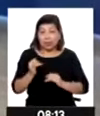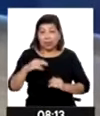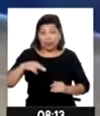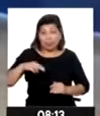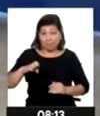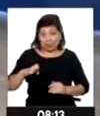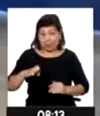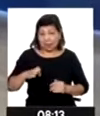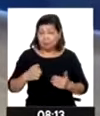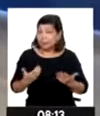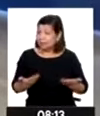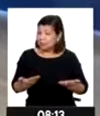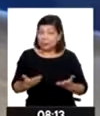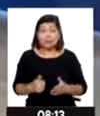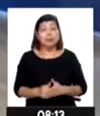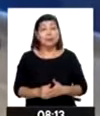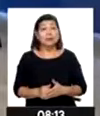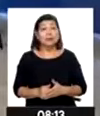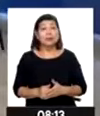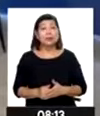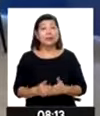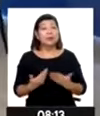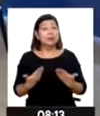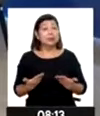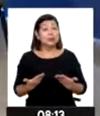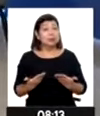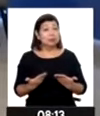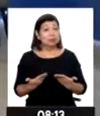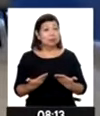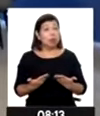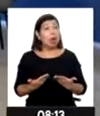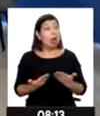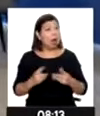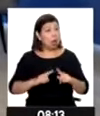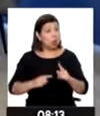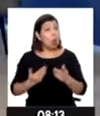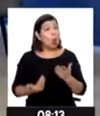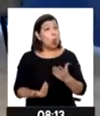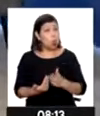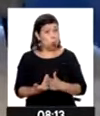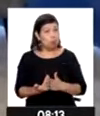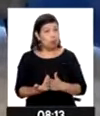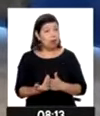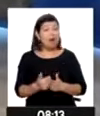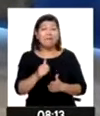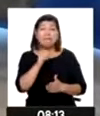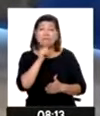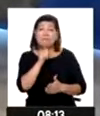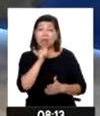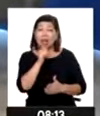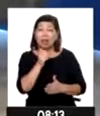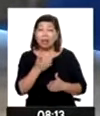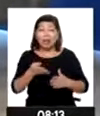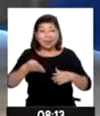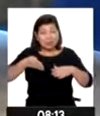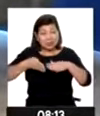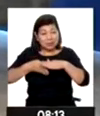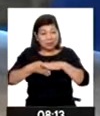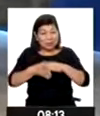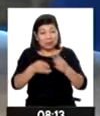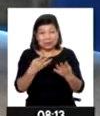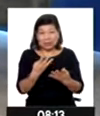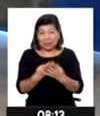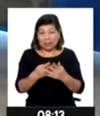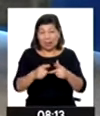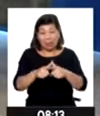país. Un sistema que en realidad, y esto es algo nuevo, tiene una serie de carencias. Desde el hacinamiento que existe